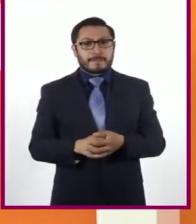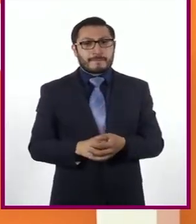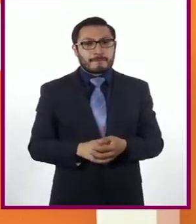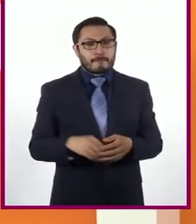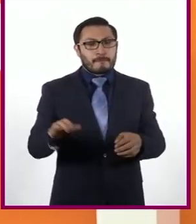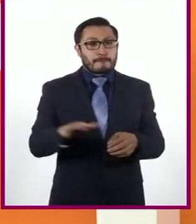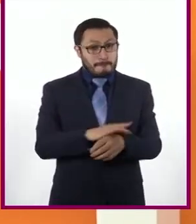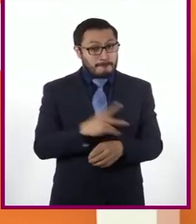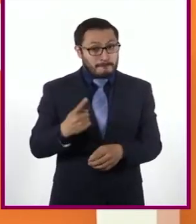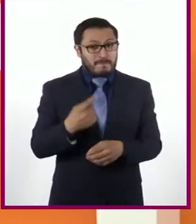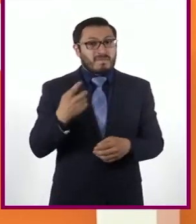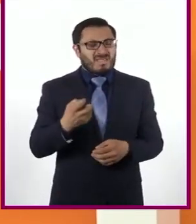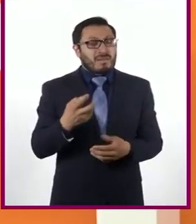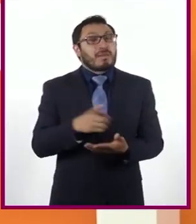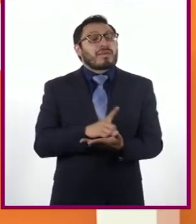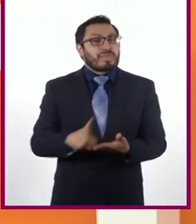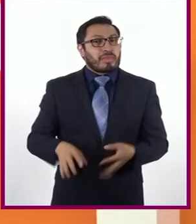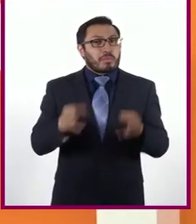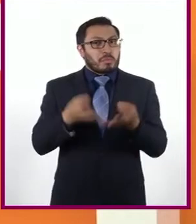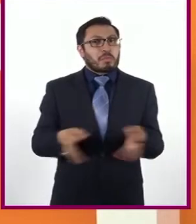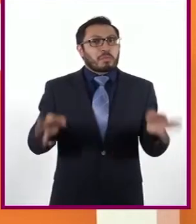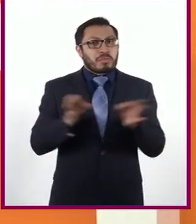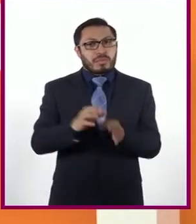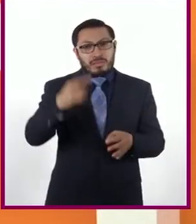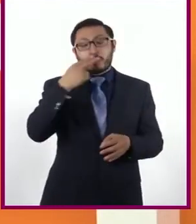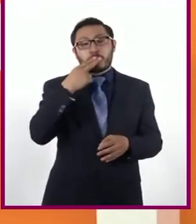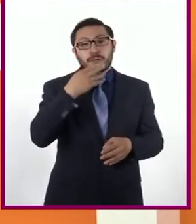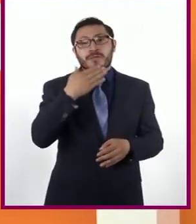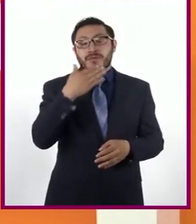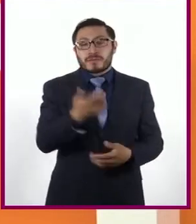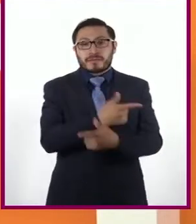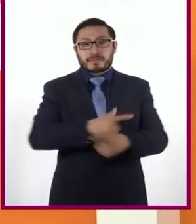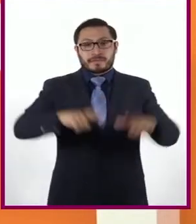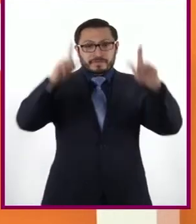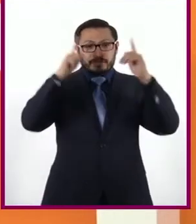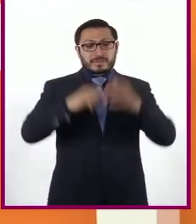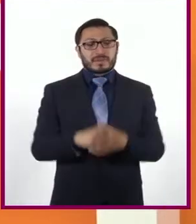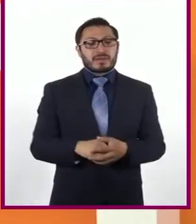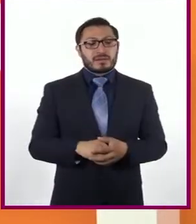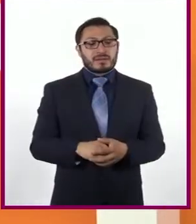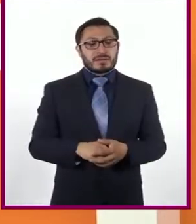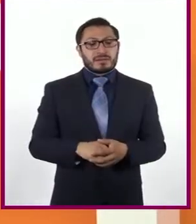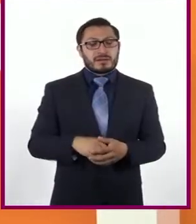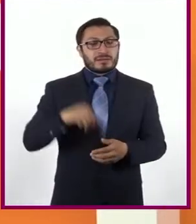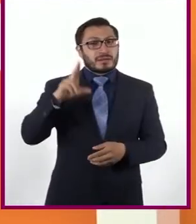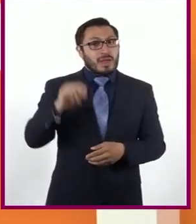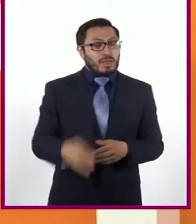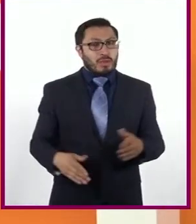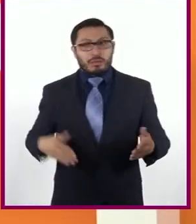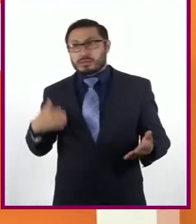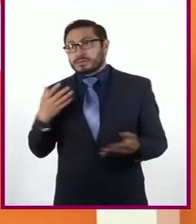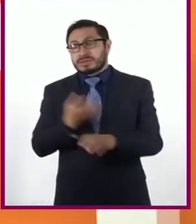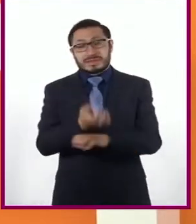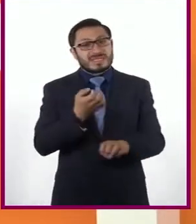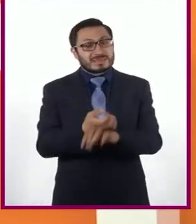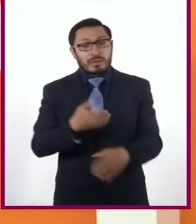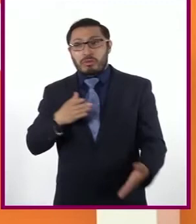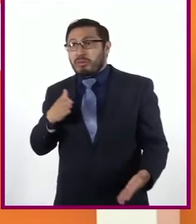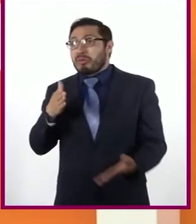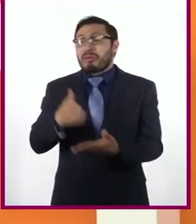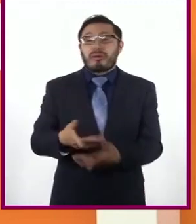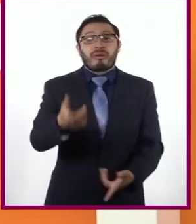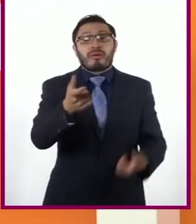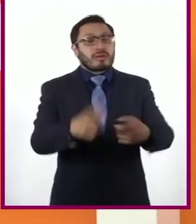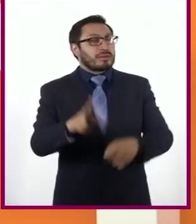porque es un derecho esencial para el funcionamiento del liberalismo. La no intervención del Estado en la economía.